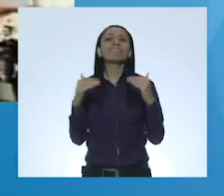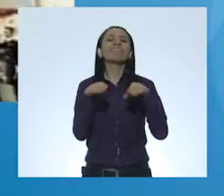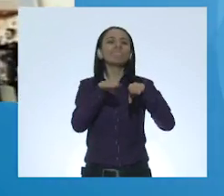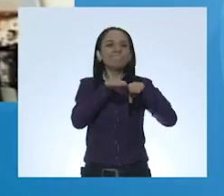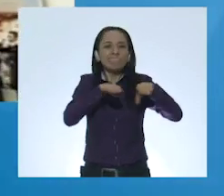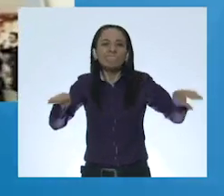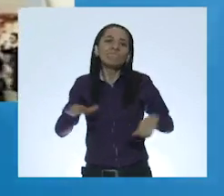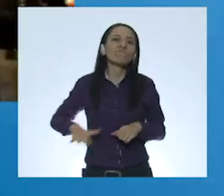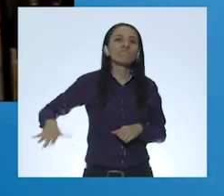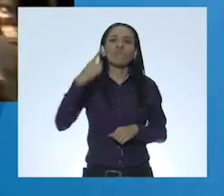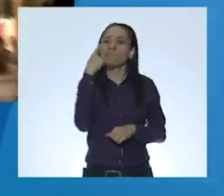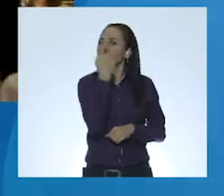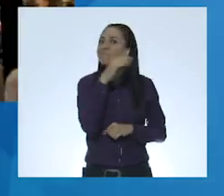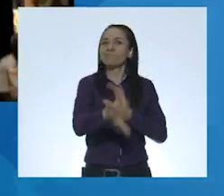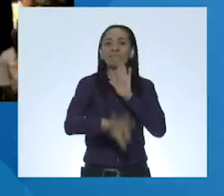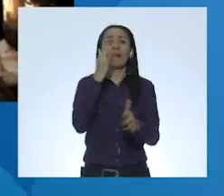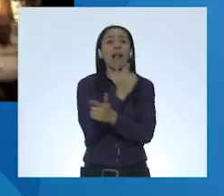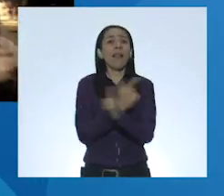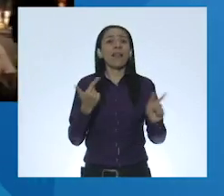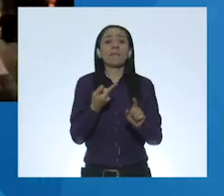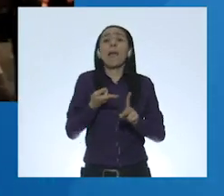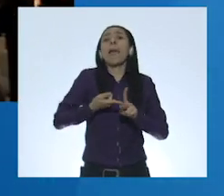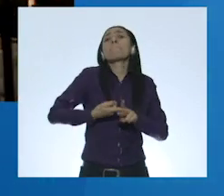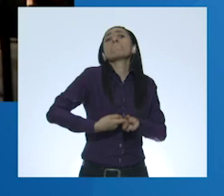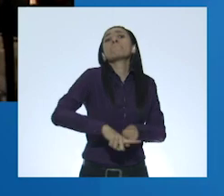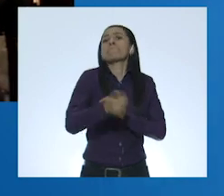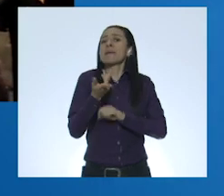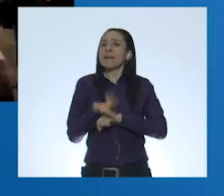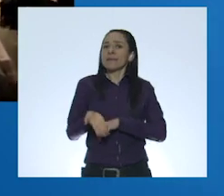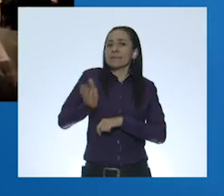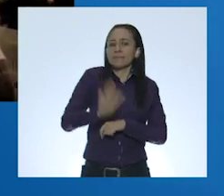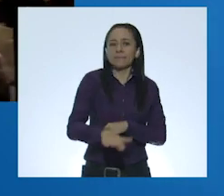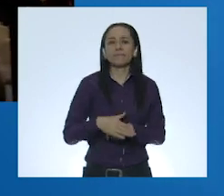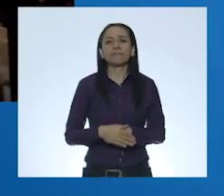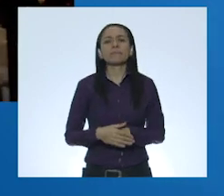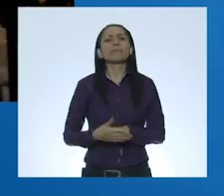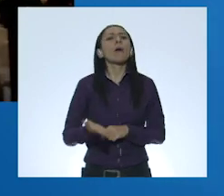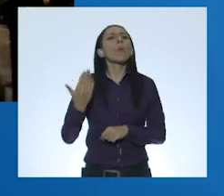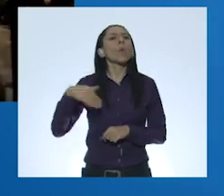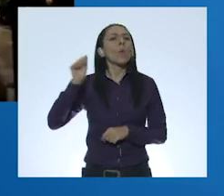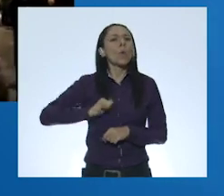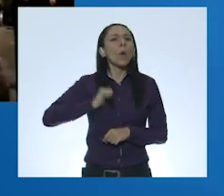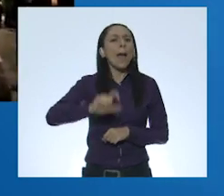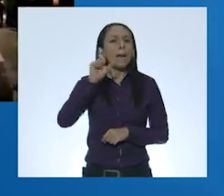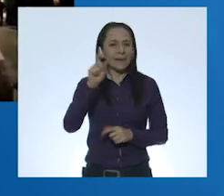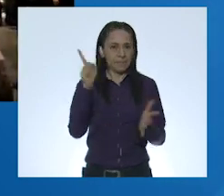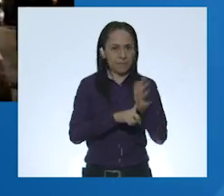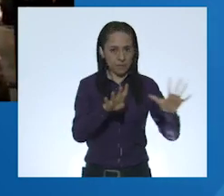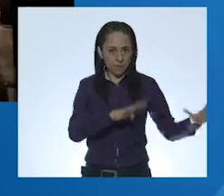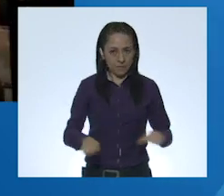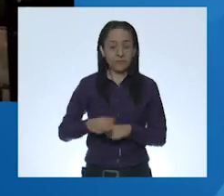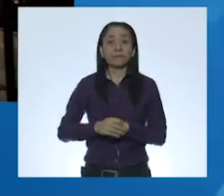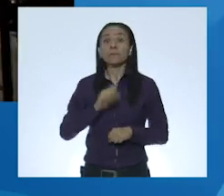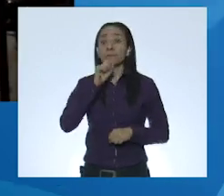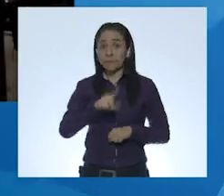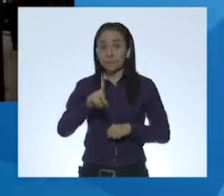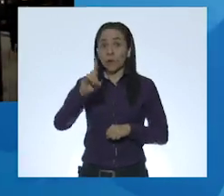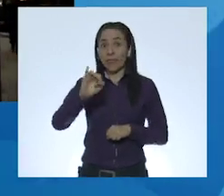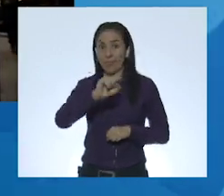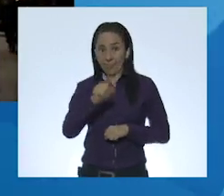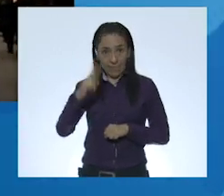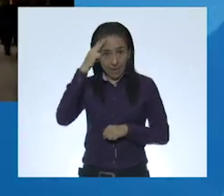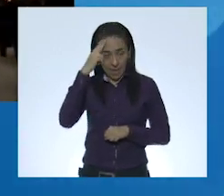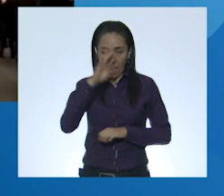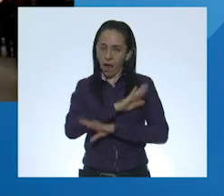primeros pasos. Nos remontamos ahora a los inicios del siglo XX. Díaz había caído y Madero ya era presidente,